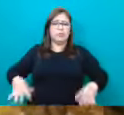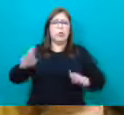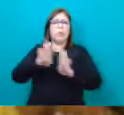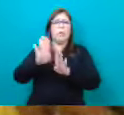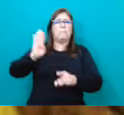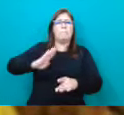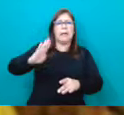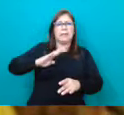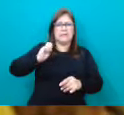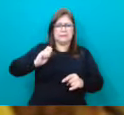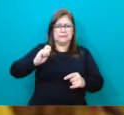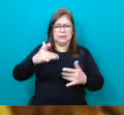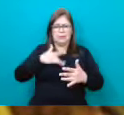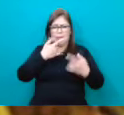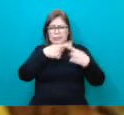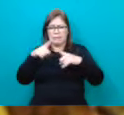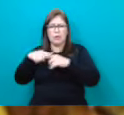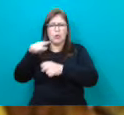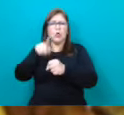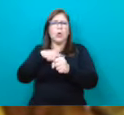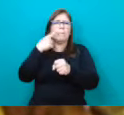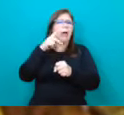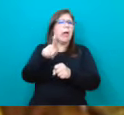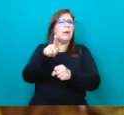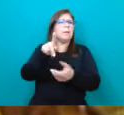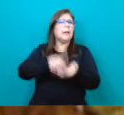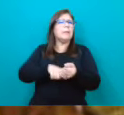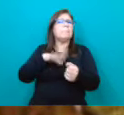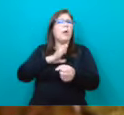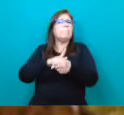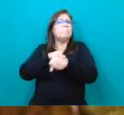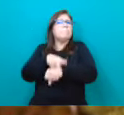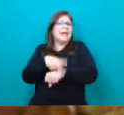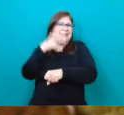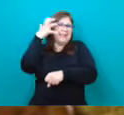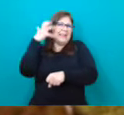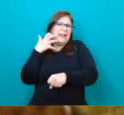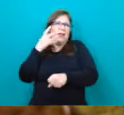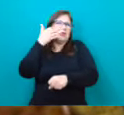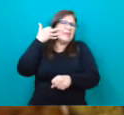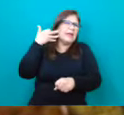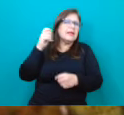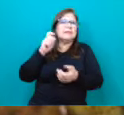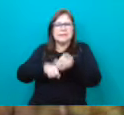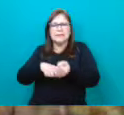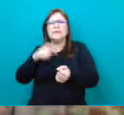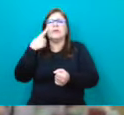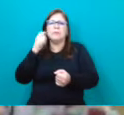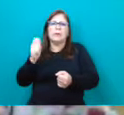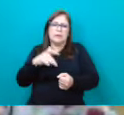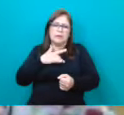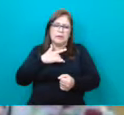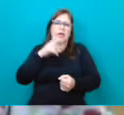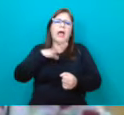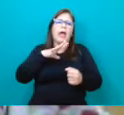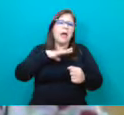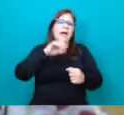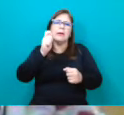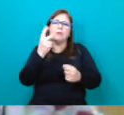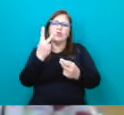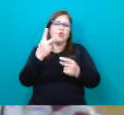vestidos con batas de diferentes colores que utilizan para imitar la piel del animal. Y también es todo un espectáculo, pues dos